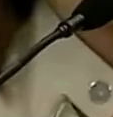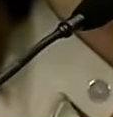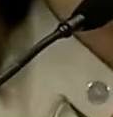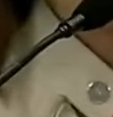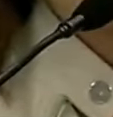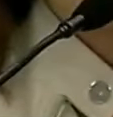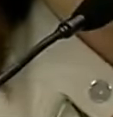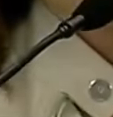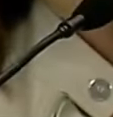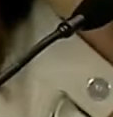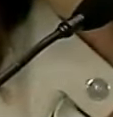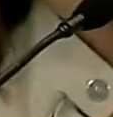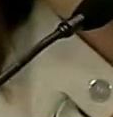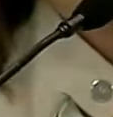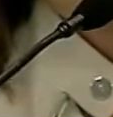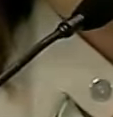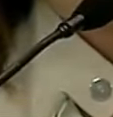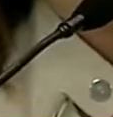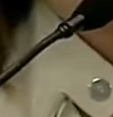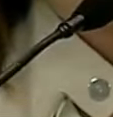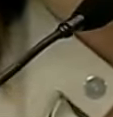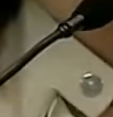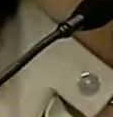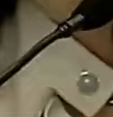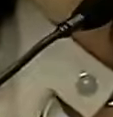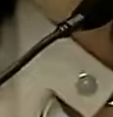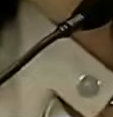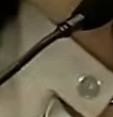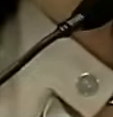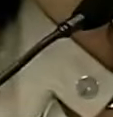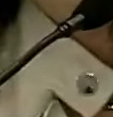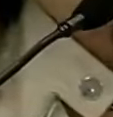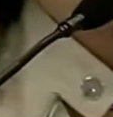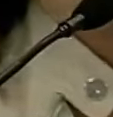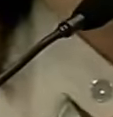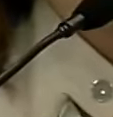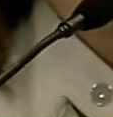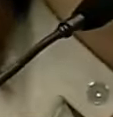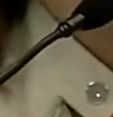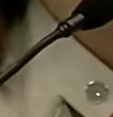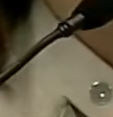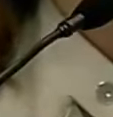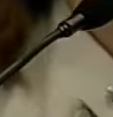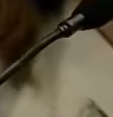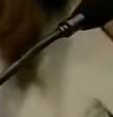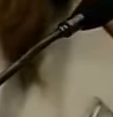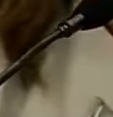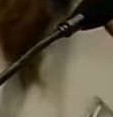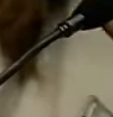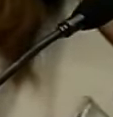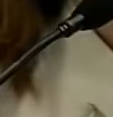bajo el mar. Y logramos demostrar que había un solo teléfono en un caño que evidentemente